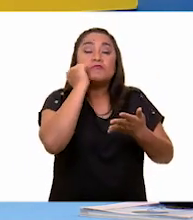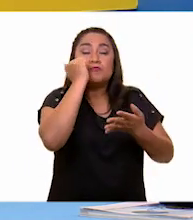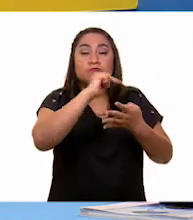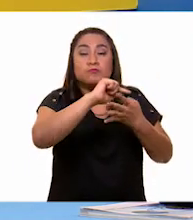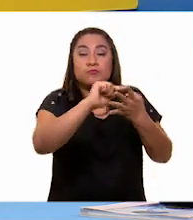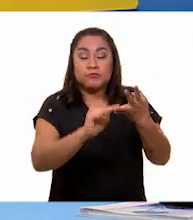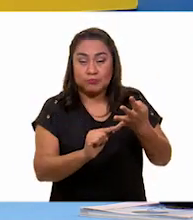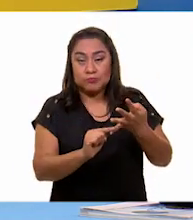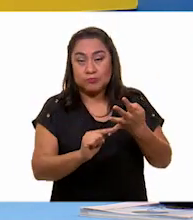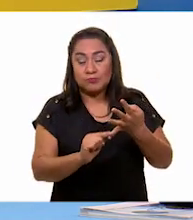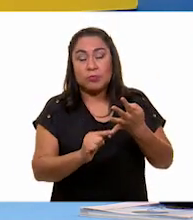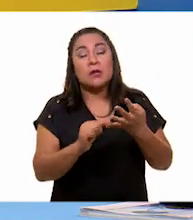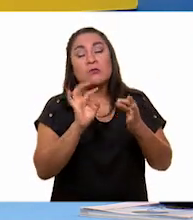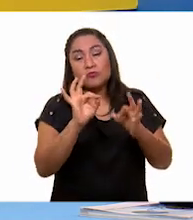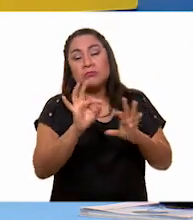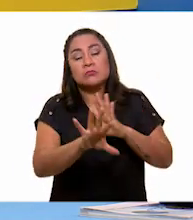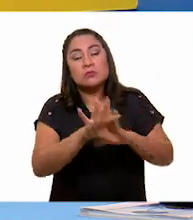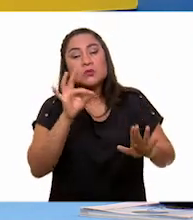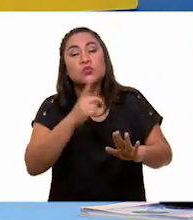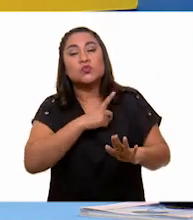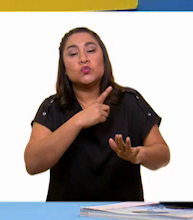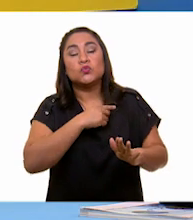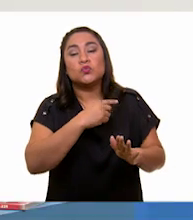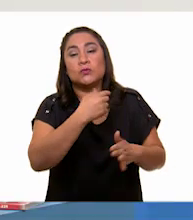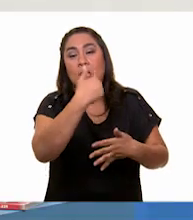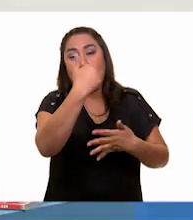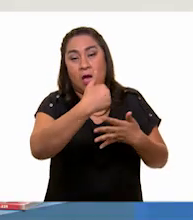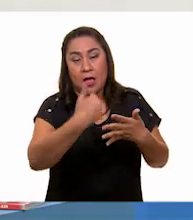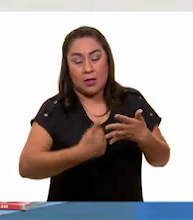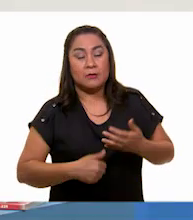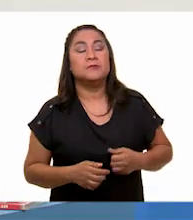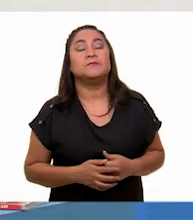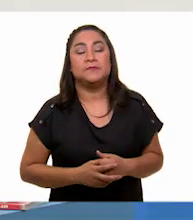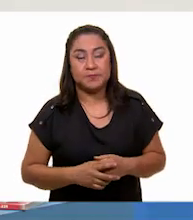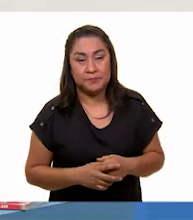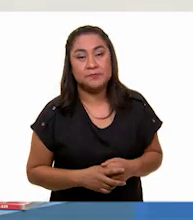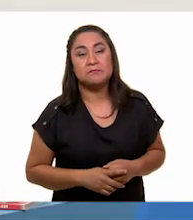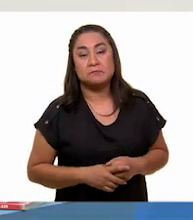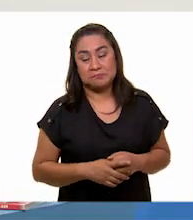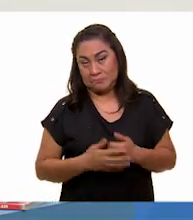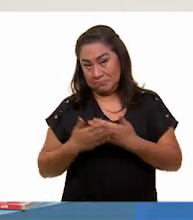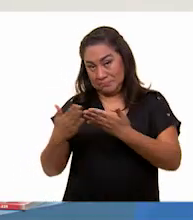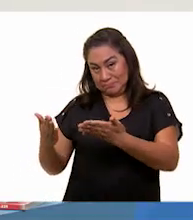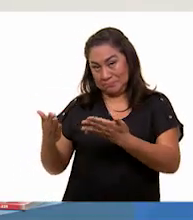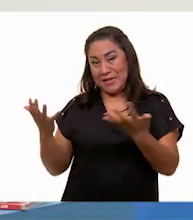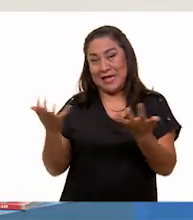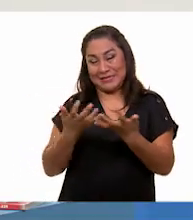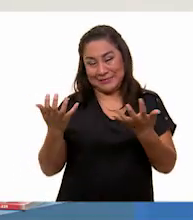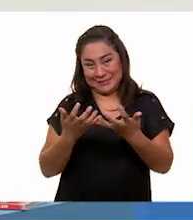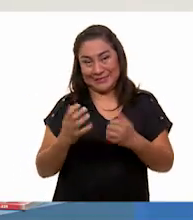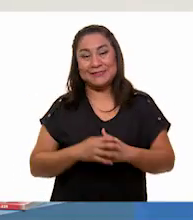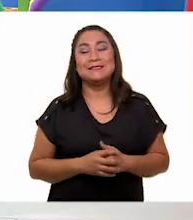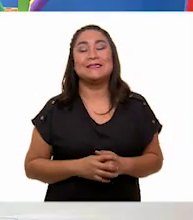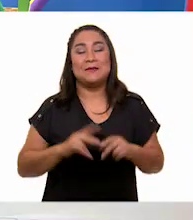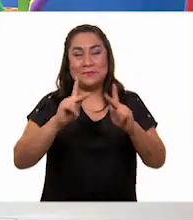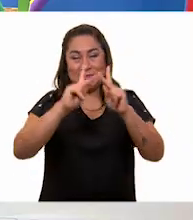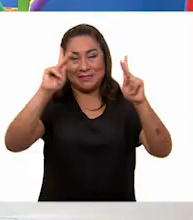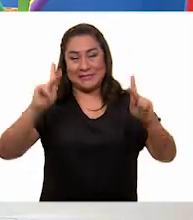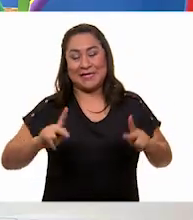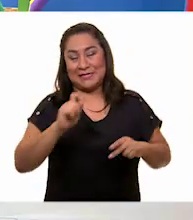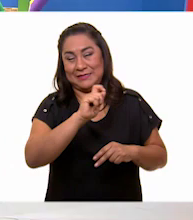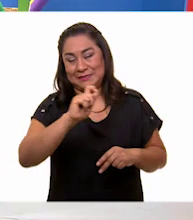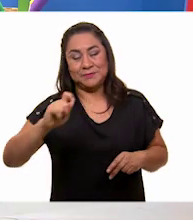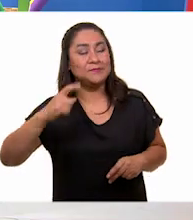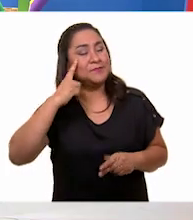precio para obtener el precio de cada jabón. El pizarrón es todo tuyo, María. Veamos. Vamos a tener